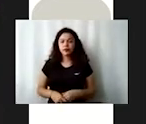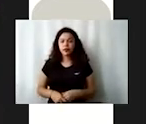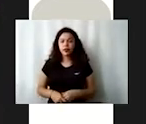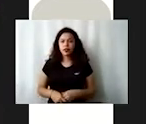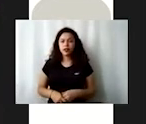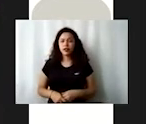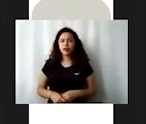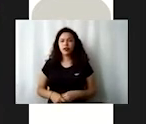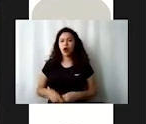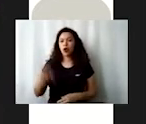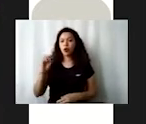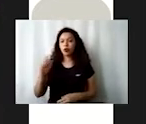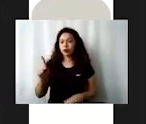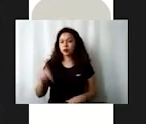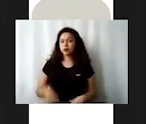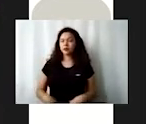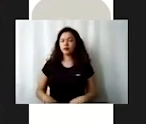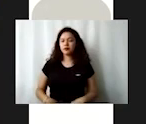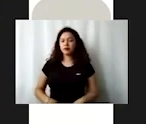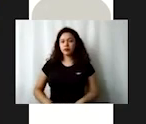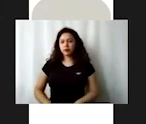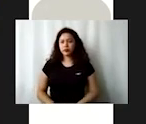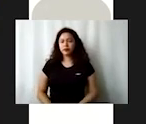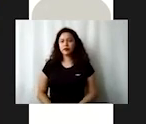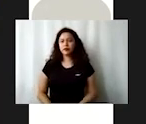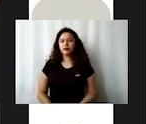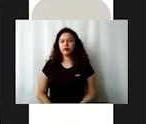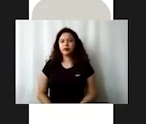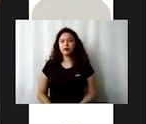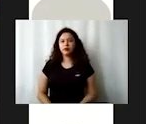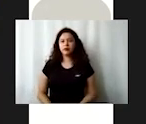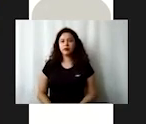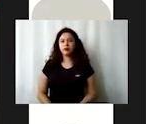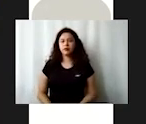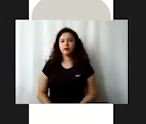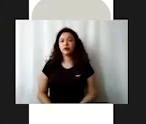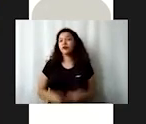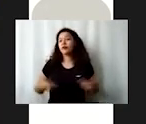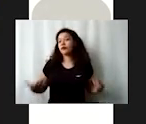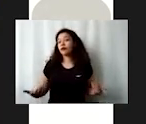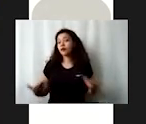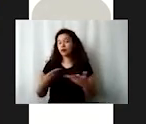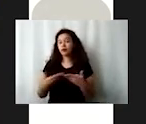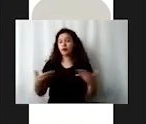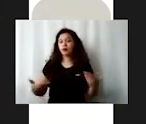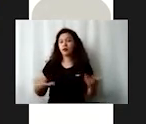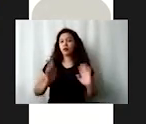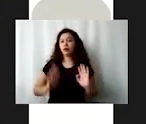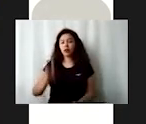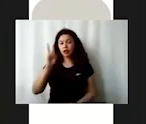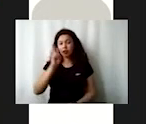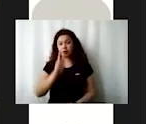Ok. Ahora vamos a ver cuáles vendrían siendo, bueno, ya después de haber visto todas